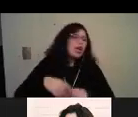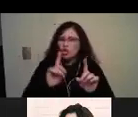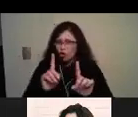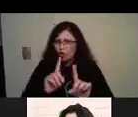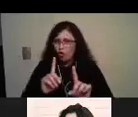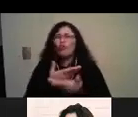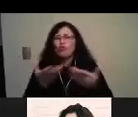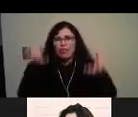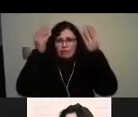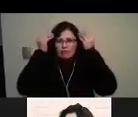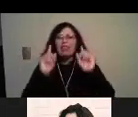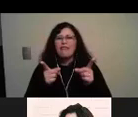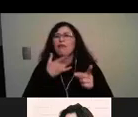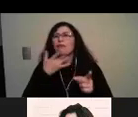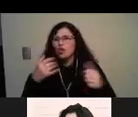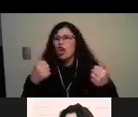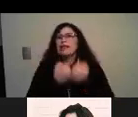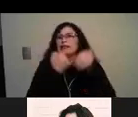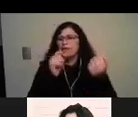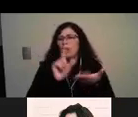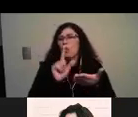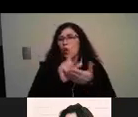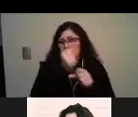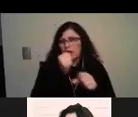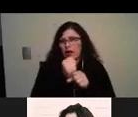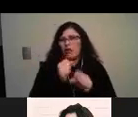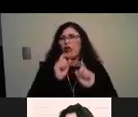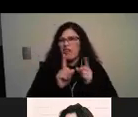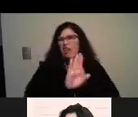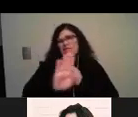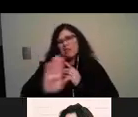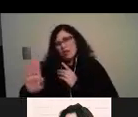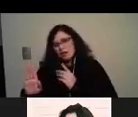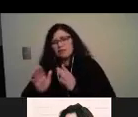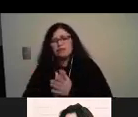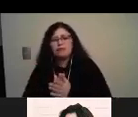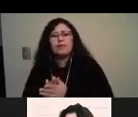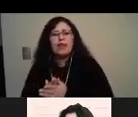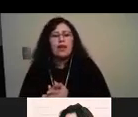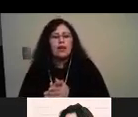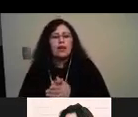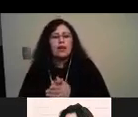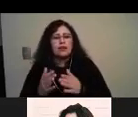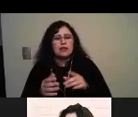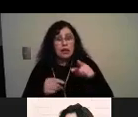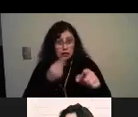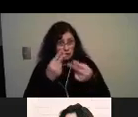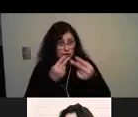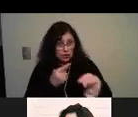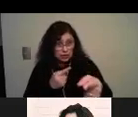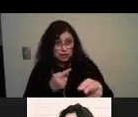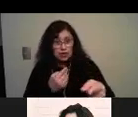se trata de poder evitar un accidente en un lugar de trabajo. ¿Ya? Esto, ¿no? Miren, fíjense, esta